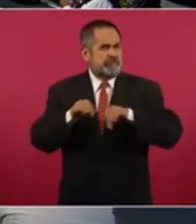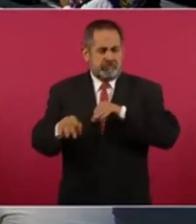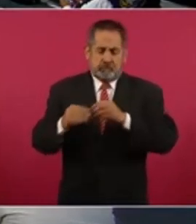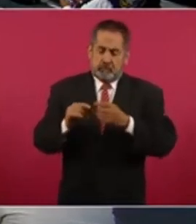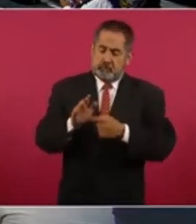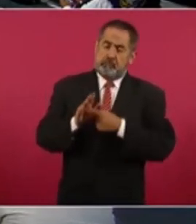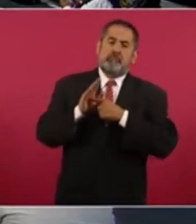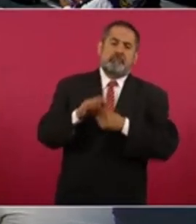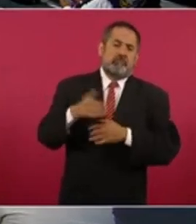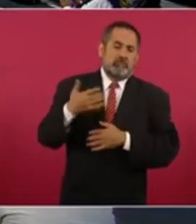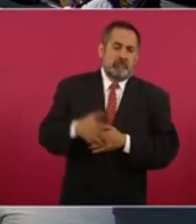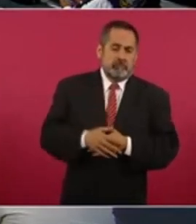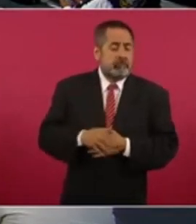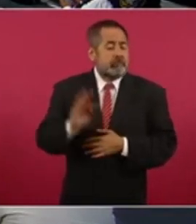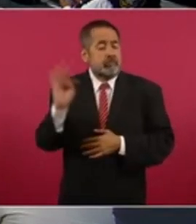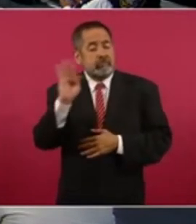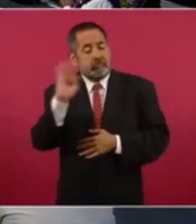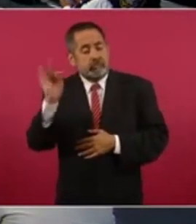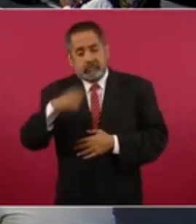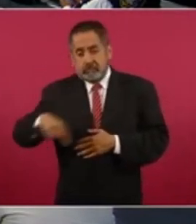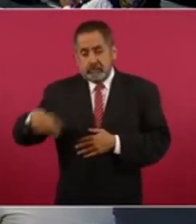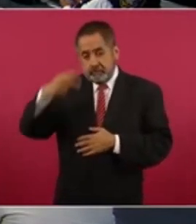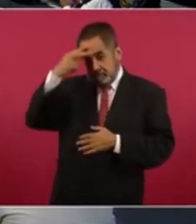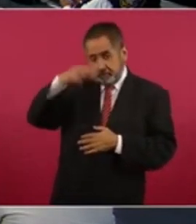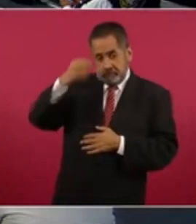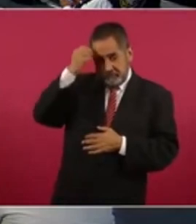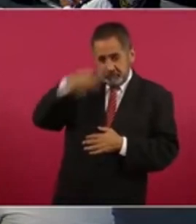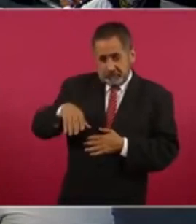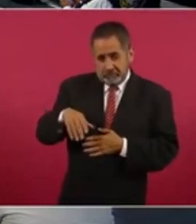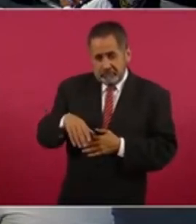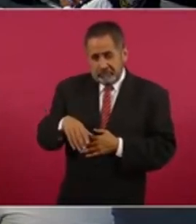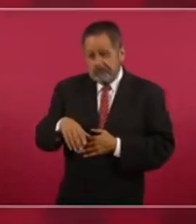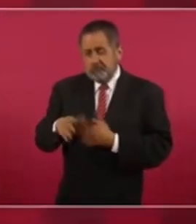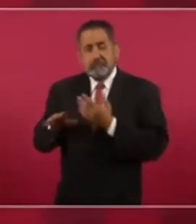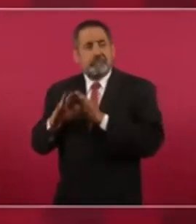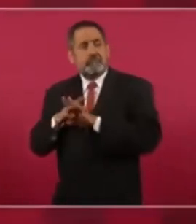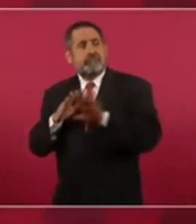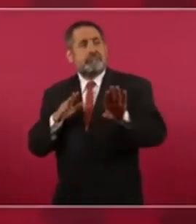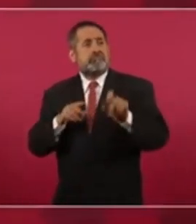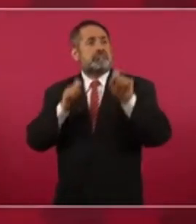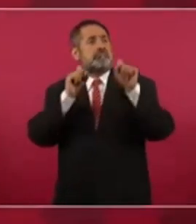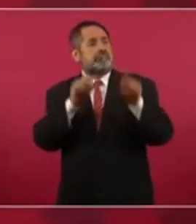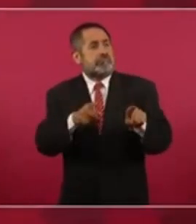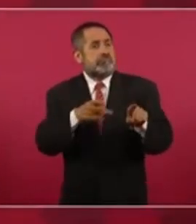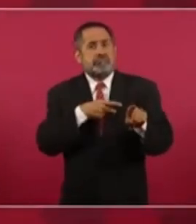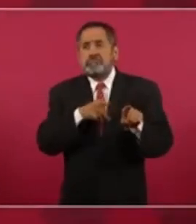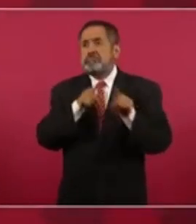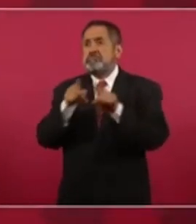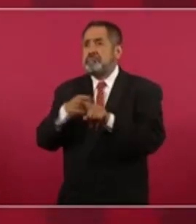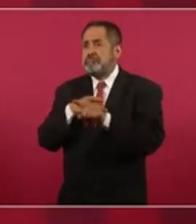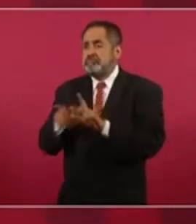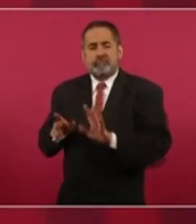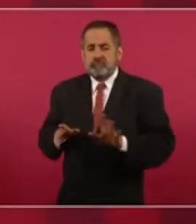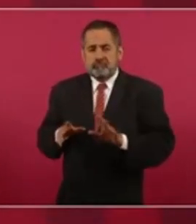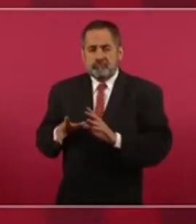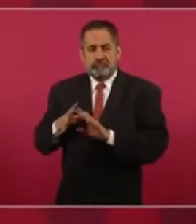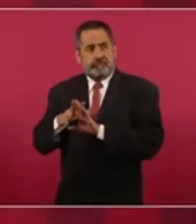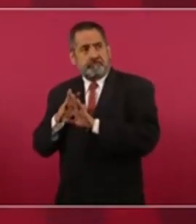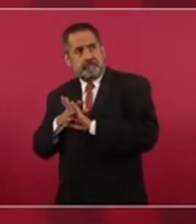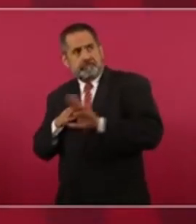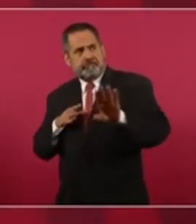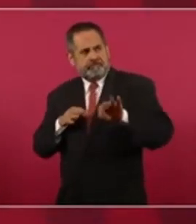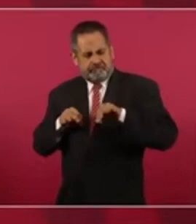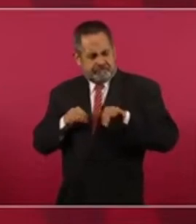Si el mexicano fuese flojo, no saldría adelante en ningún lado. ¿Y cómo se van allá? Y este